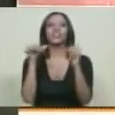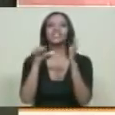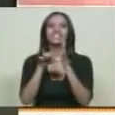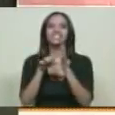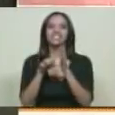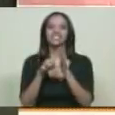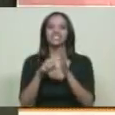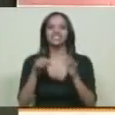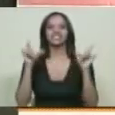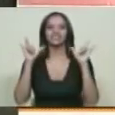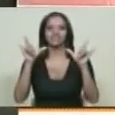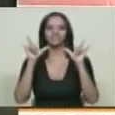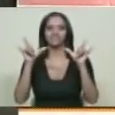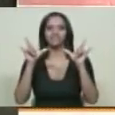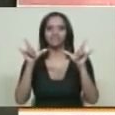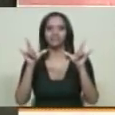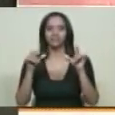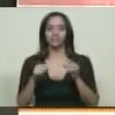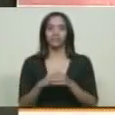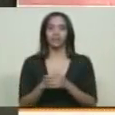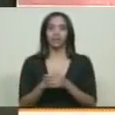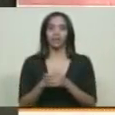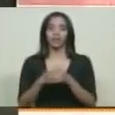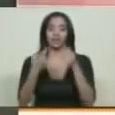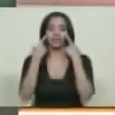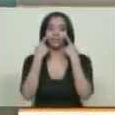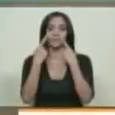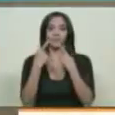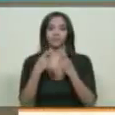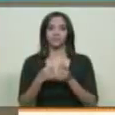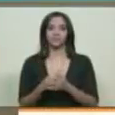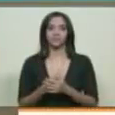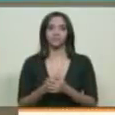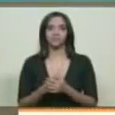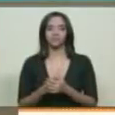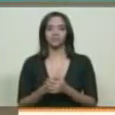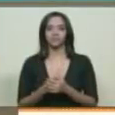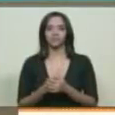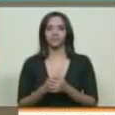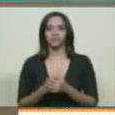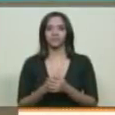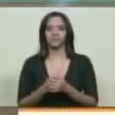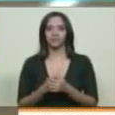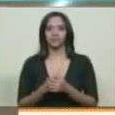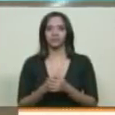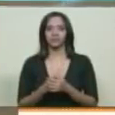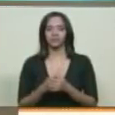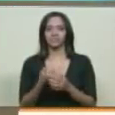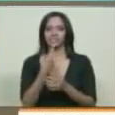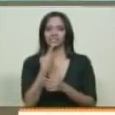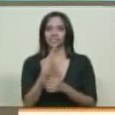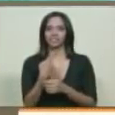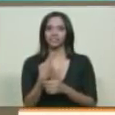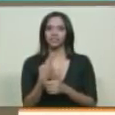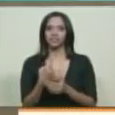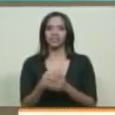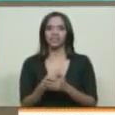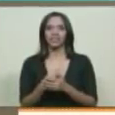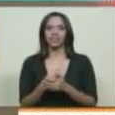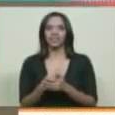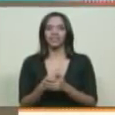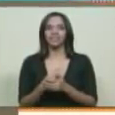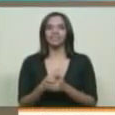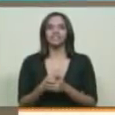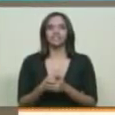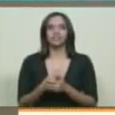te extrañamos, hermano. @ Eleanor Rick. Eleanor Rigby dice lo siguiente: poncha el Twitter, por favor. Y es